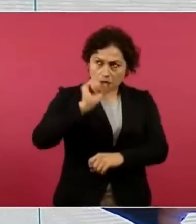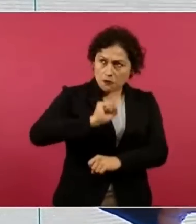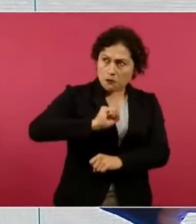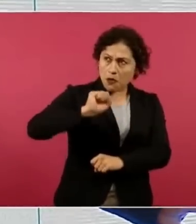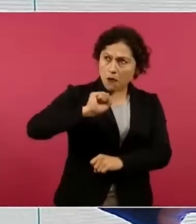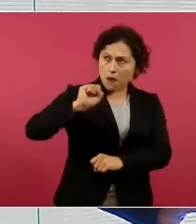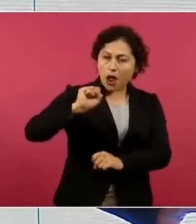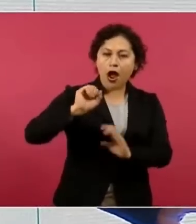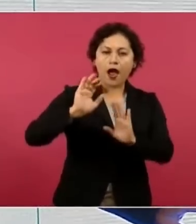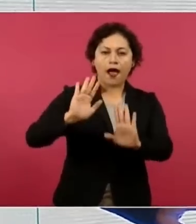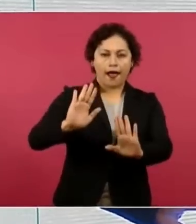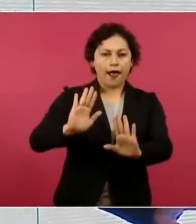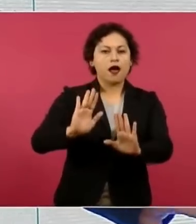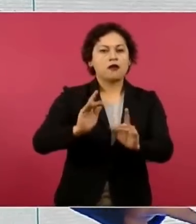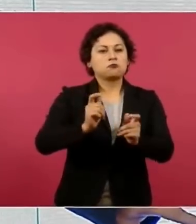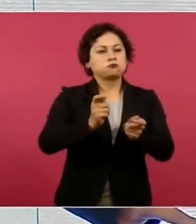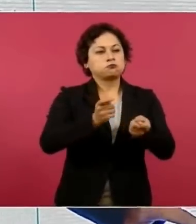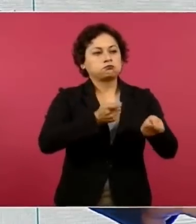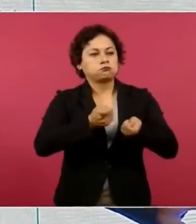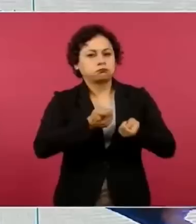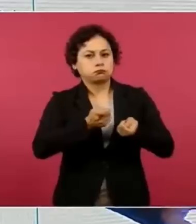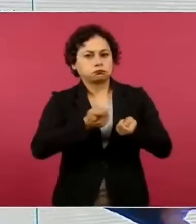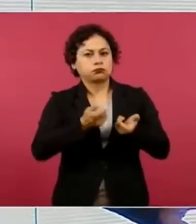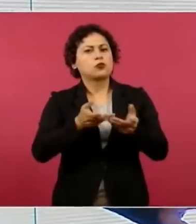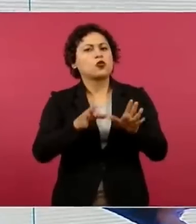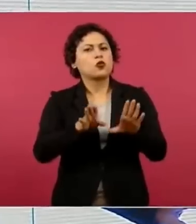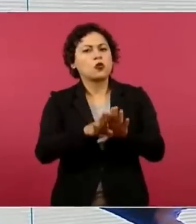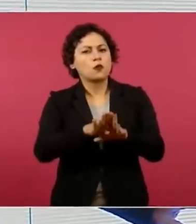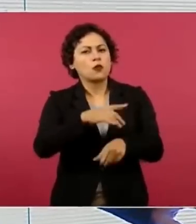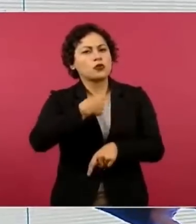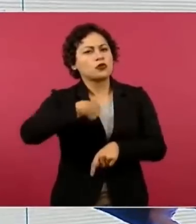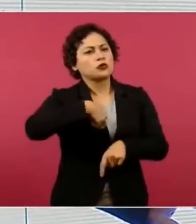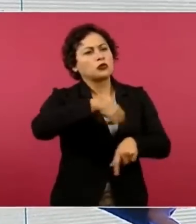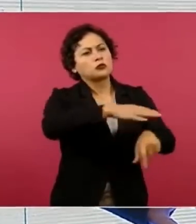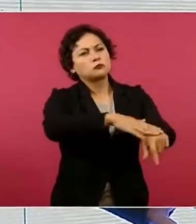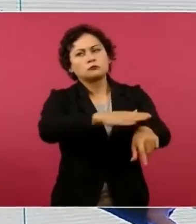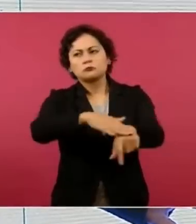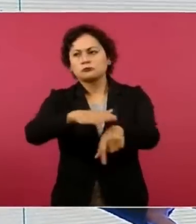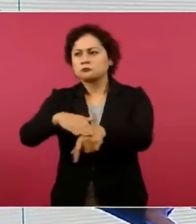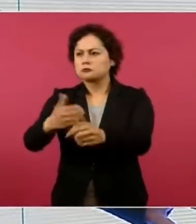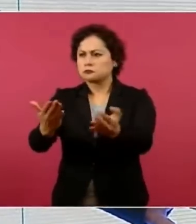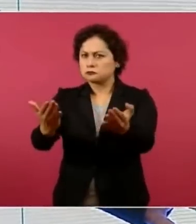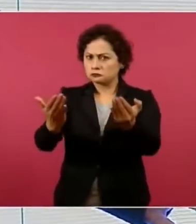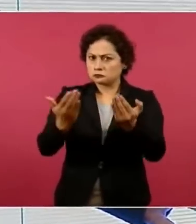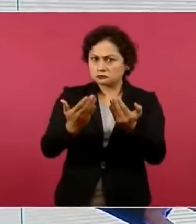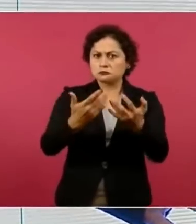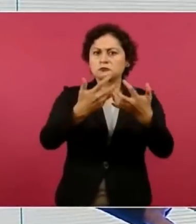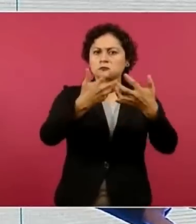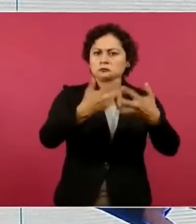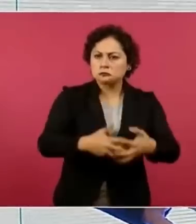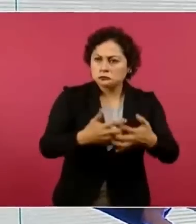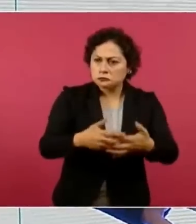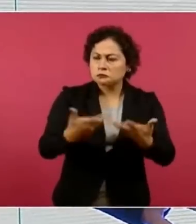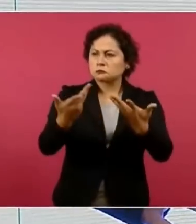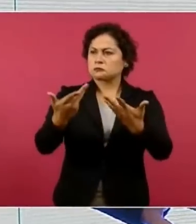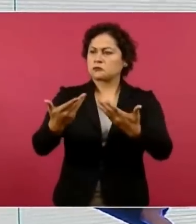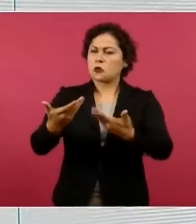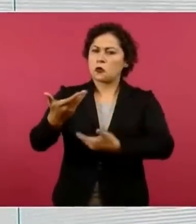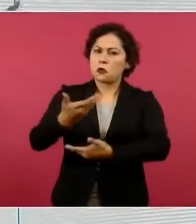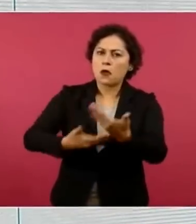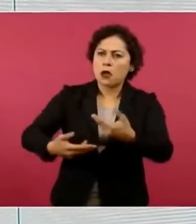que concertamos, que convenimos con industriales, con